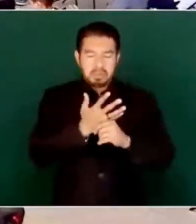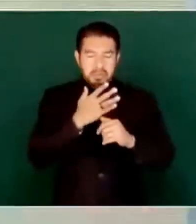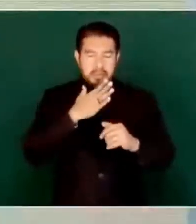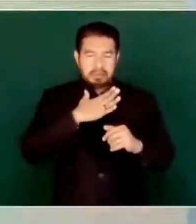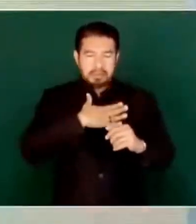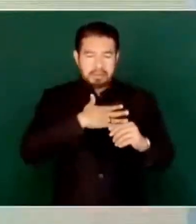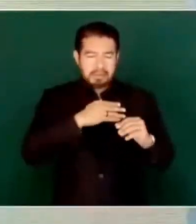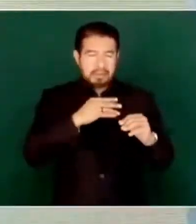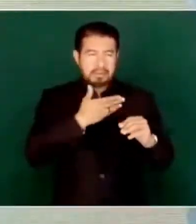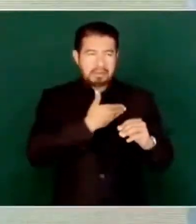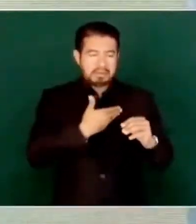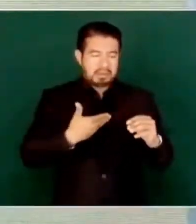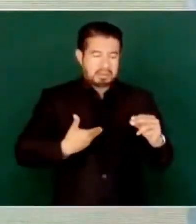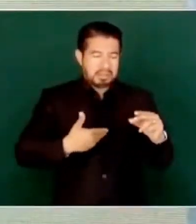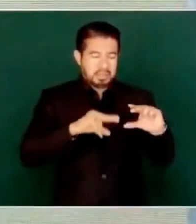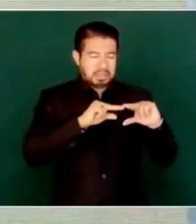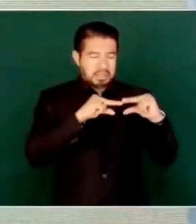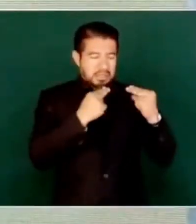narcotraficante,